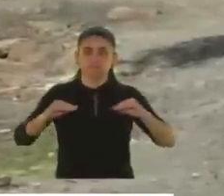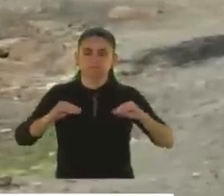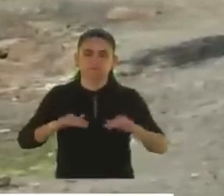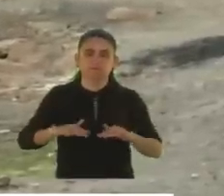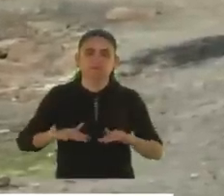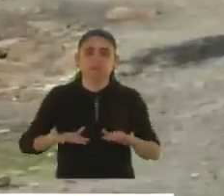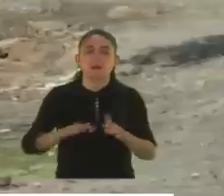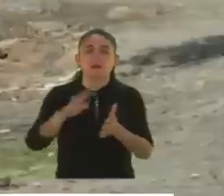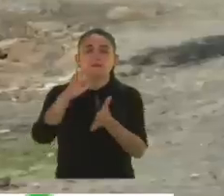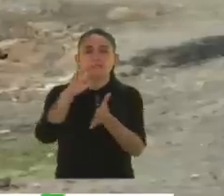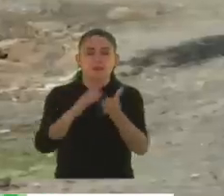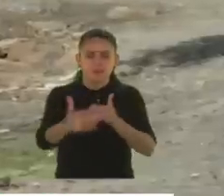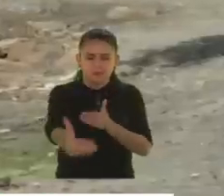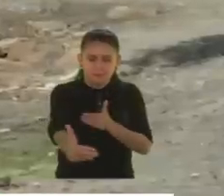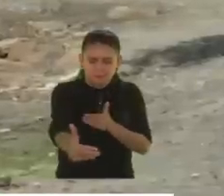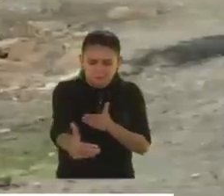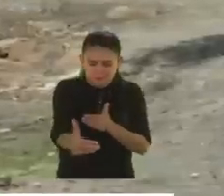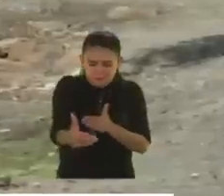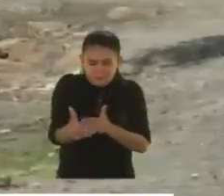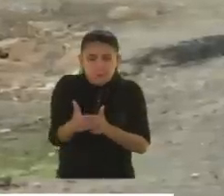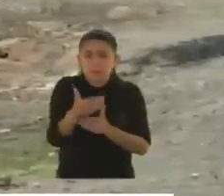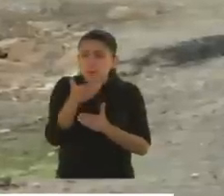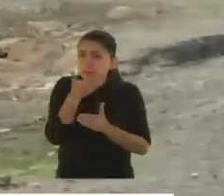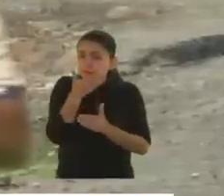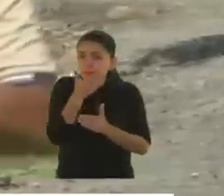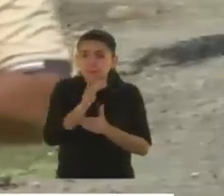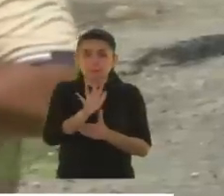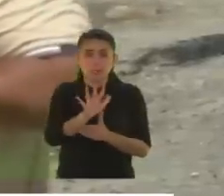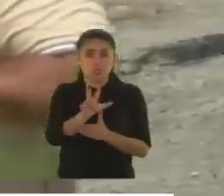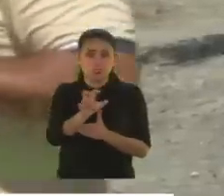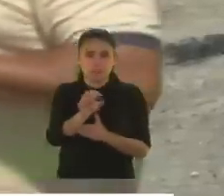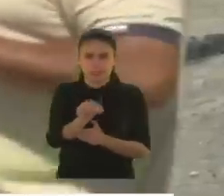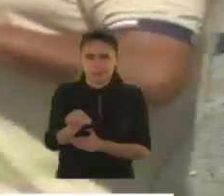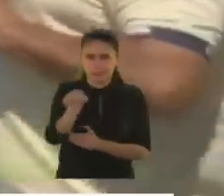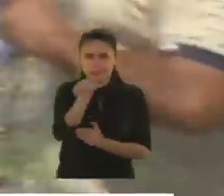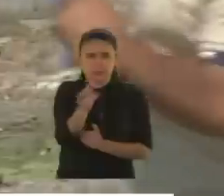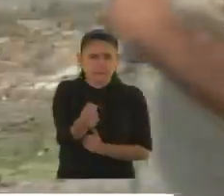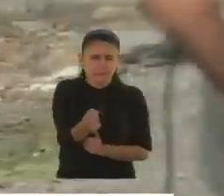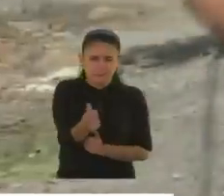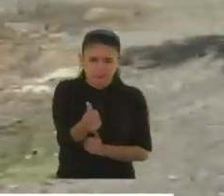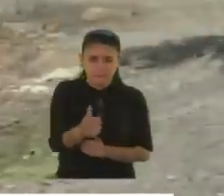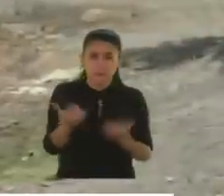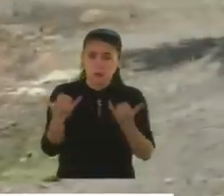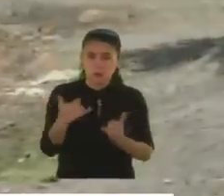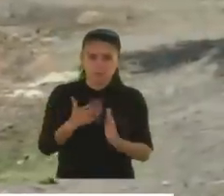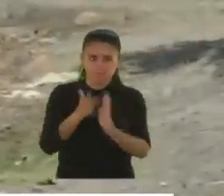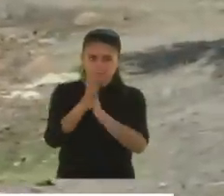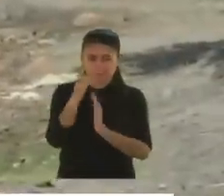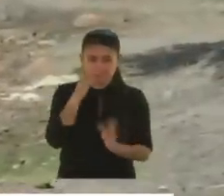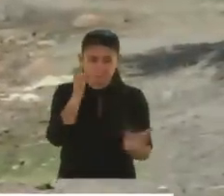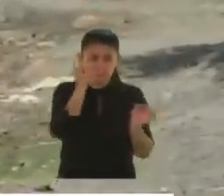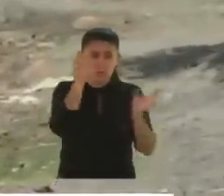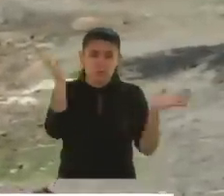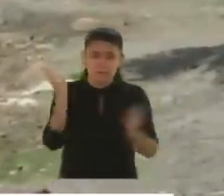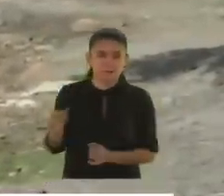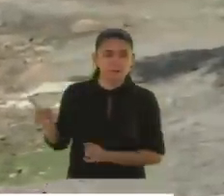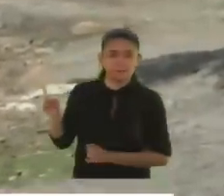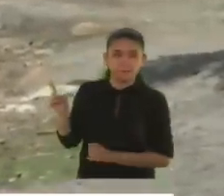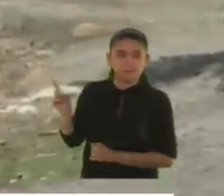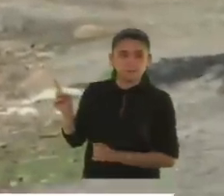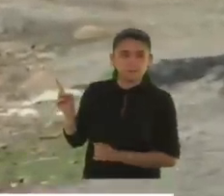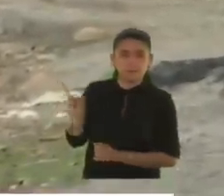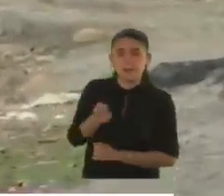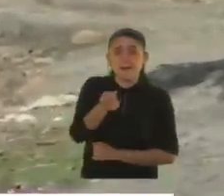mucho, escasos 5 o 7 metros en algunos tramos, y quiero mostrarles este, el más crítico, con el mar